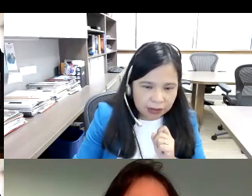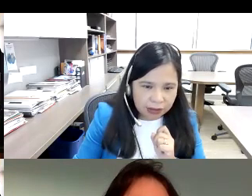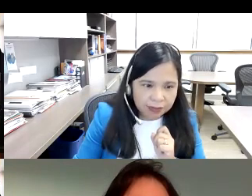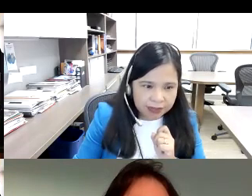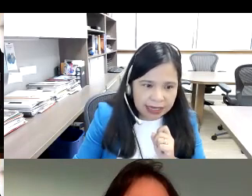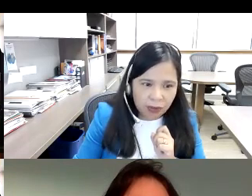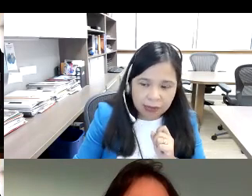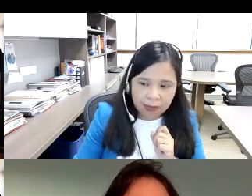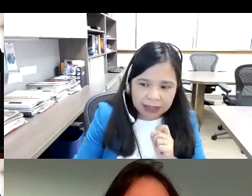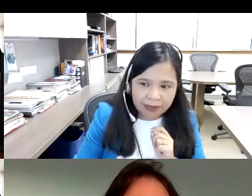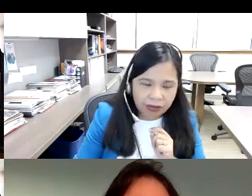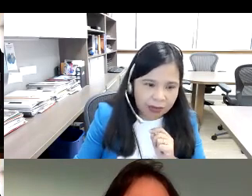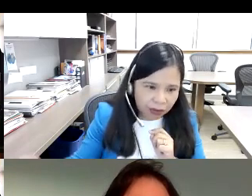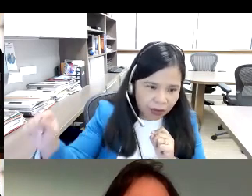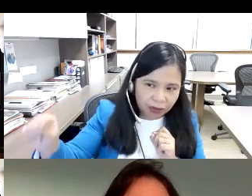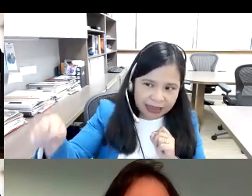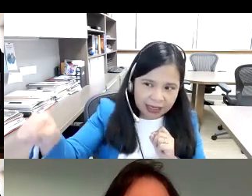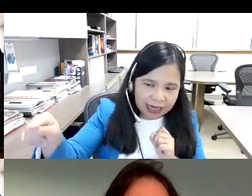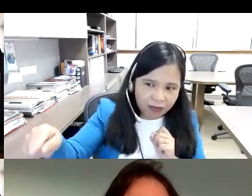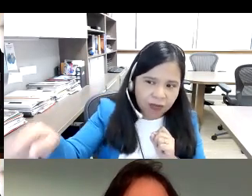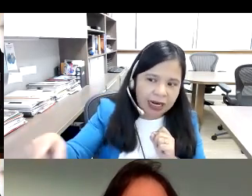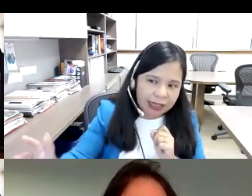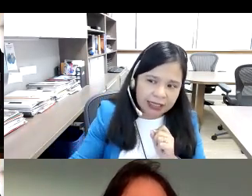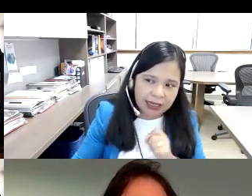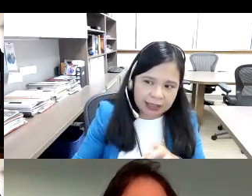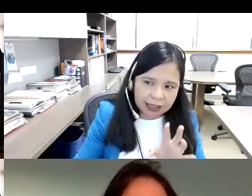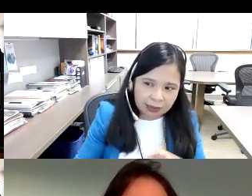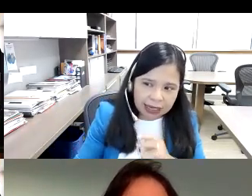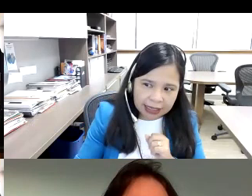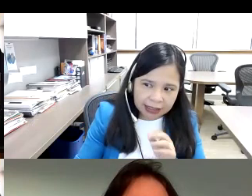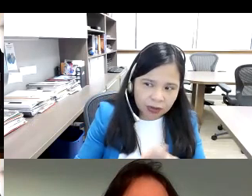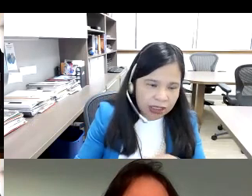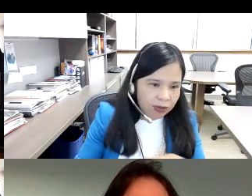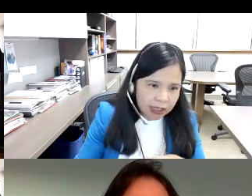Gracias, José Manuel. Sí, en la última parte del formato, cuando entren ahí el formulario, ahí está. Y se